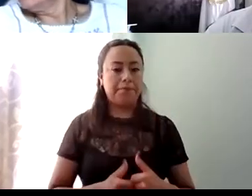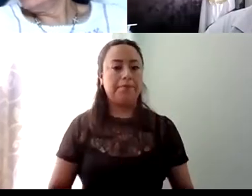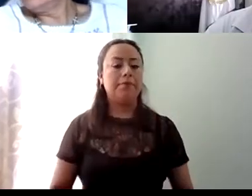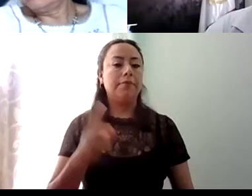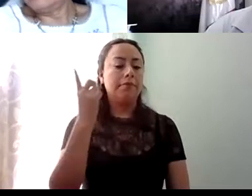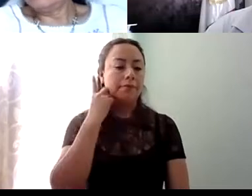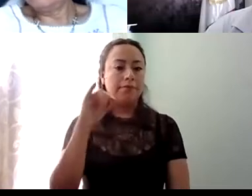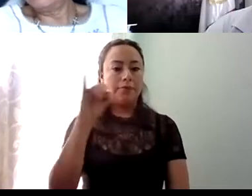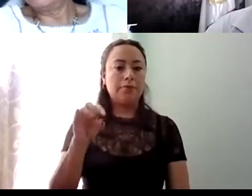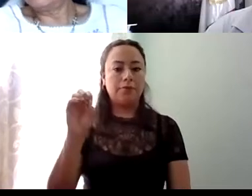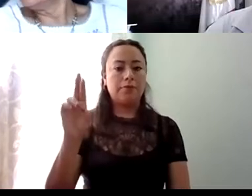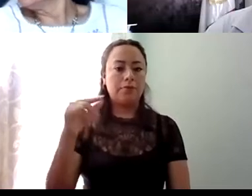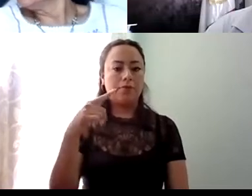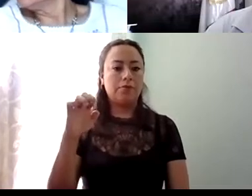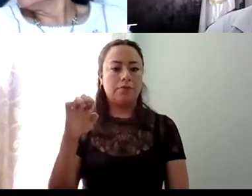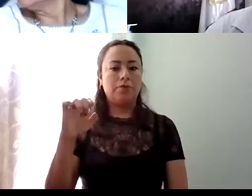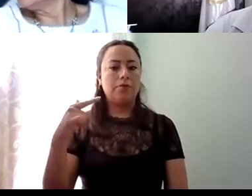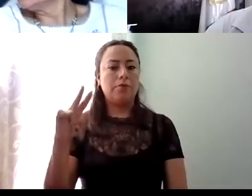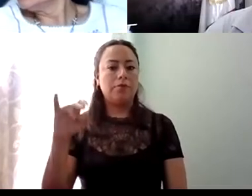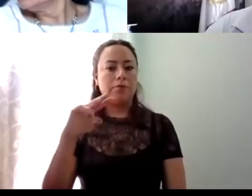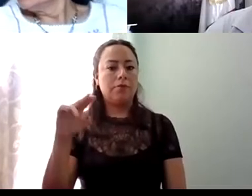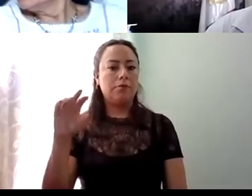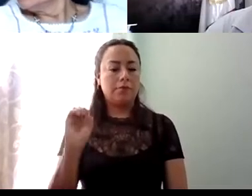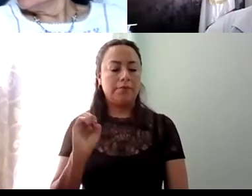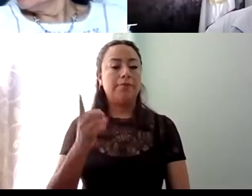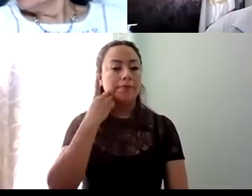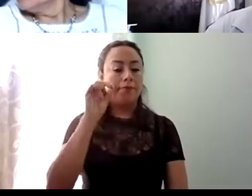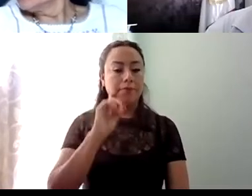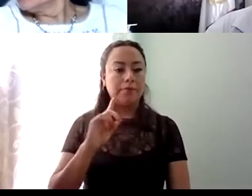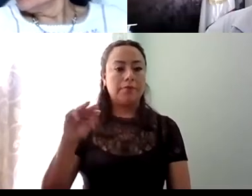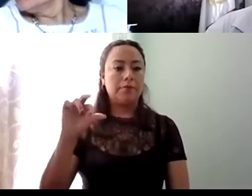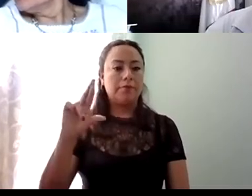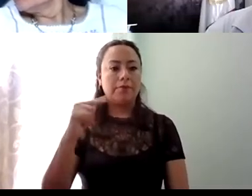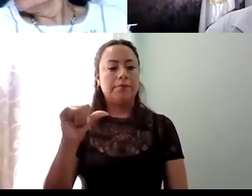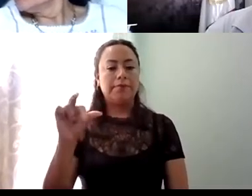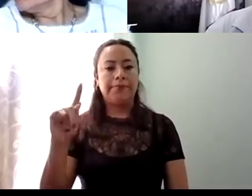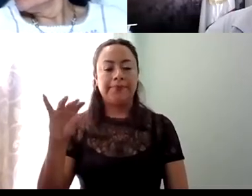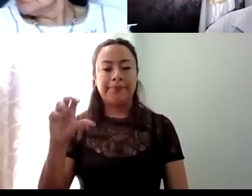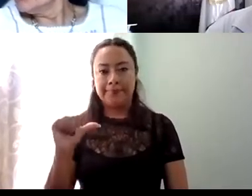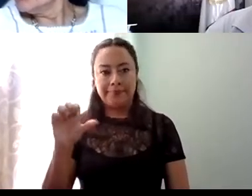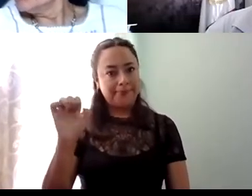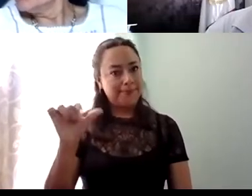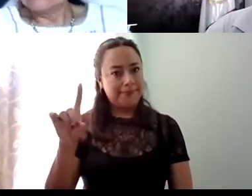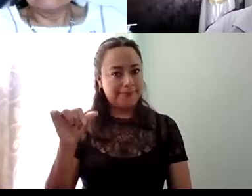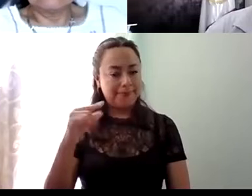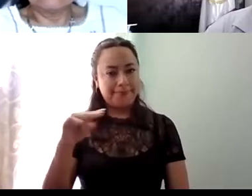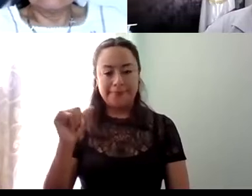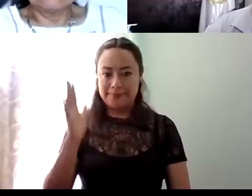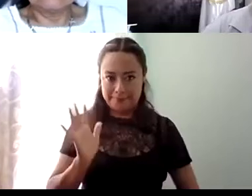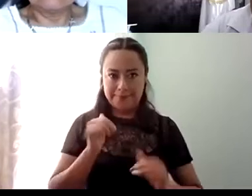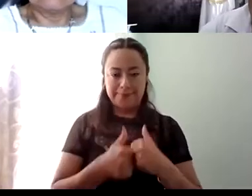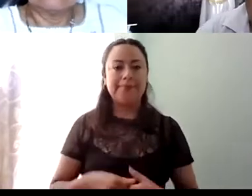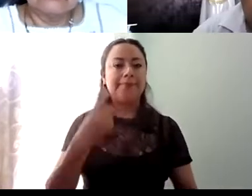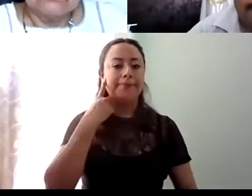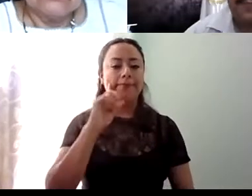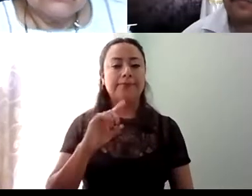Diputado Jorge Gaviño Ambriz. Diputada Margarita Saldaña Hernández, la de la voz, presente. Diputada Janet Elizabeth